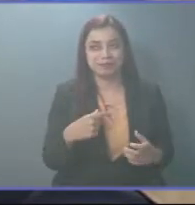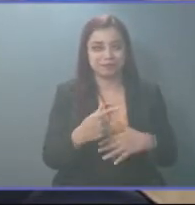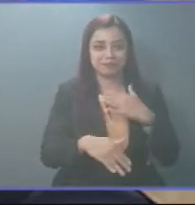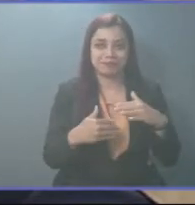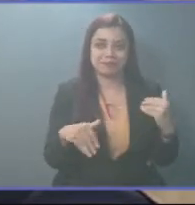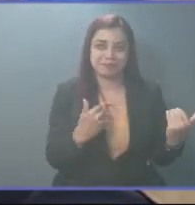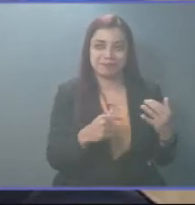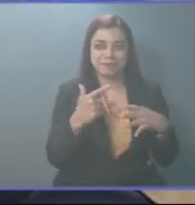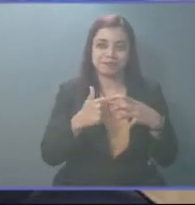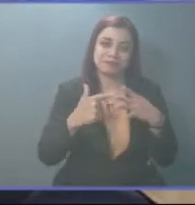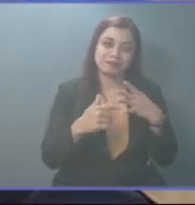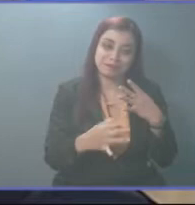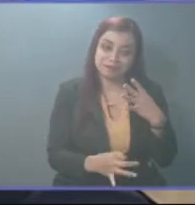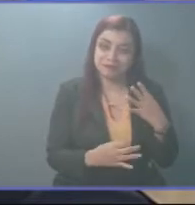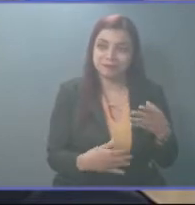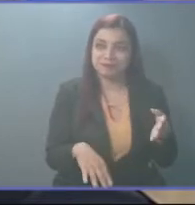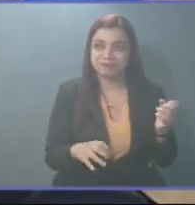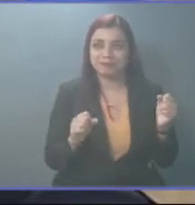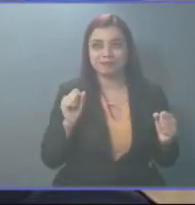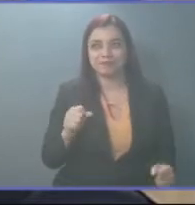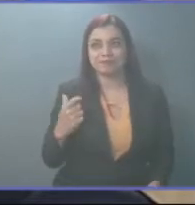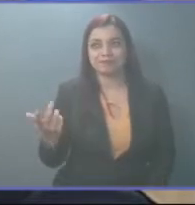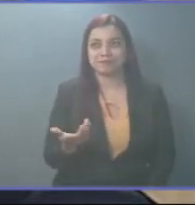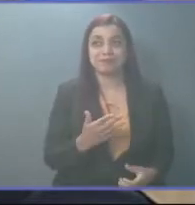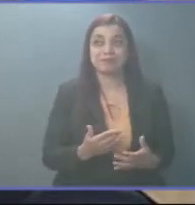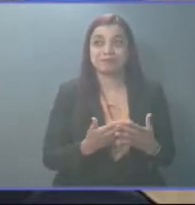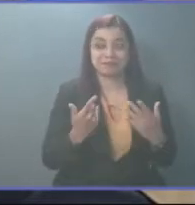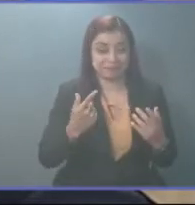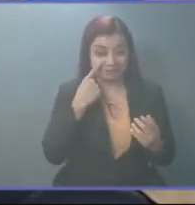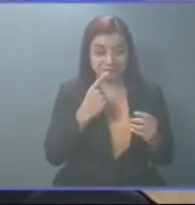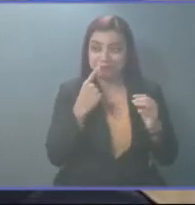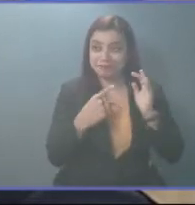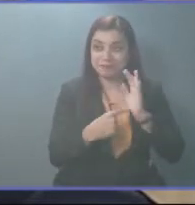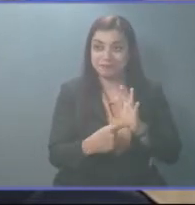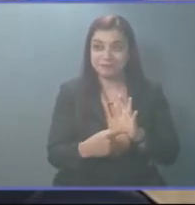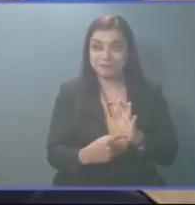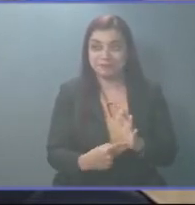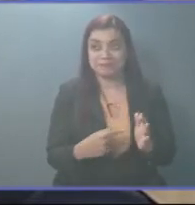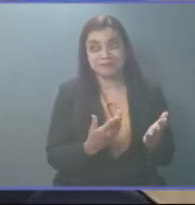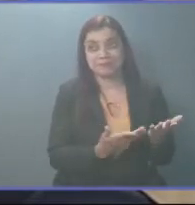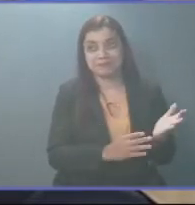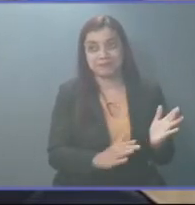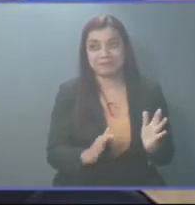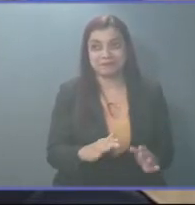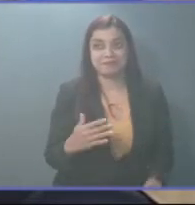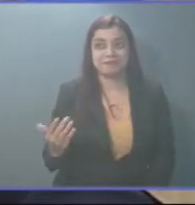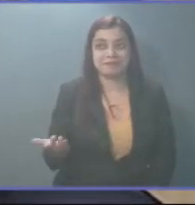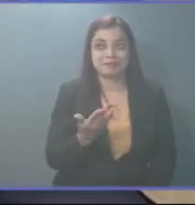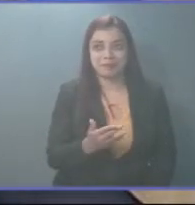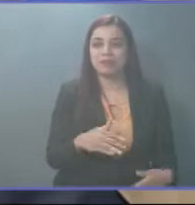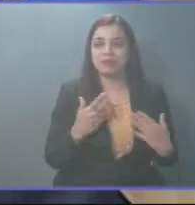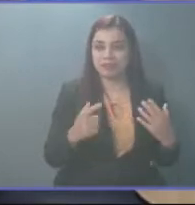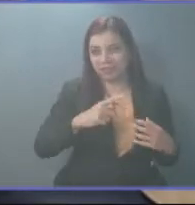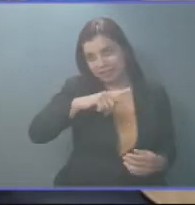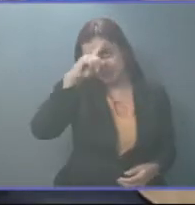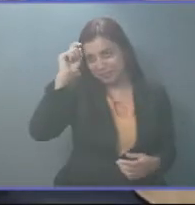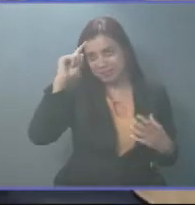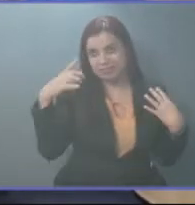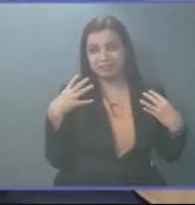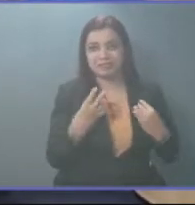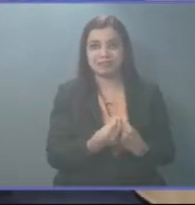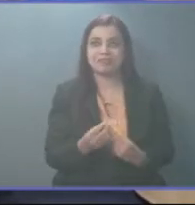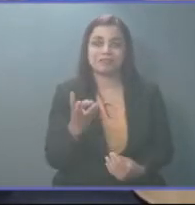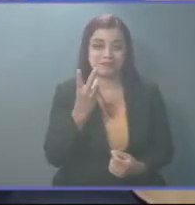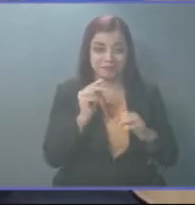ley, circunstancia que deberá ser comprobada con la respectiva constancia extendida por el Ministerio de Trabajo y Previsión Social.